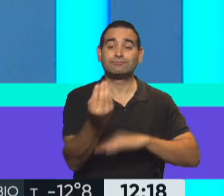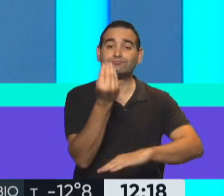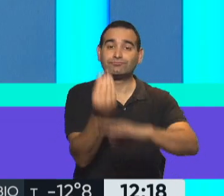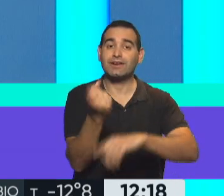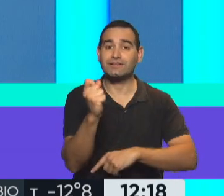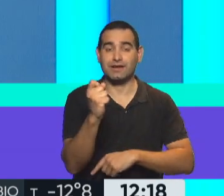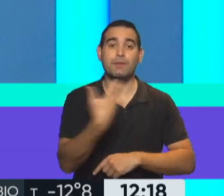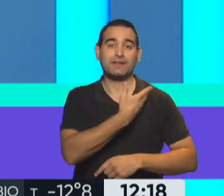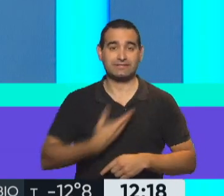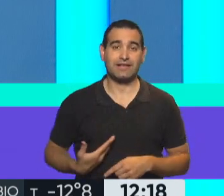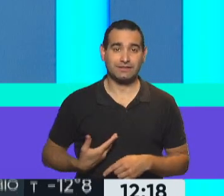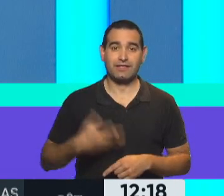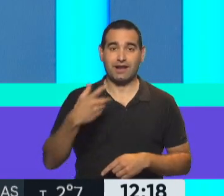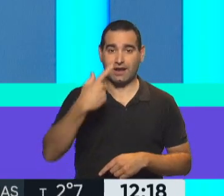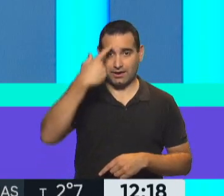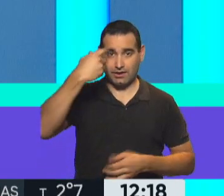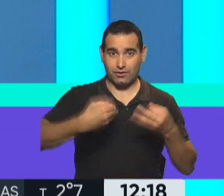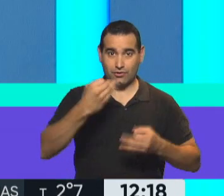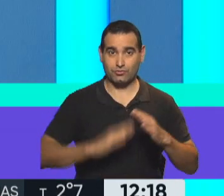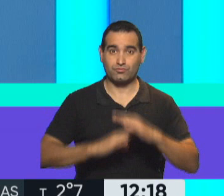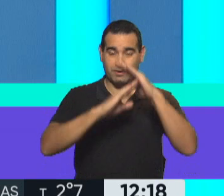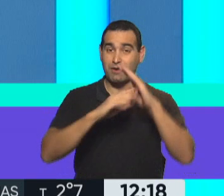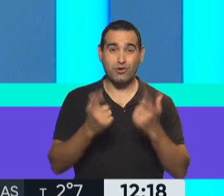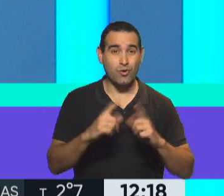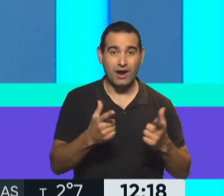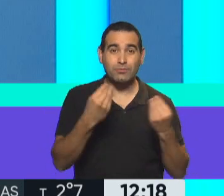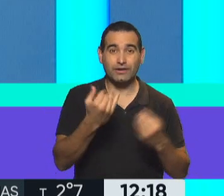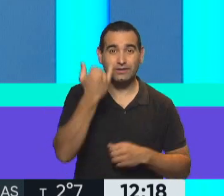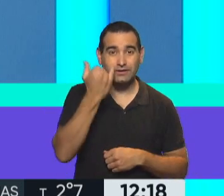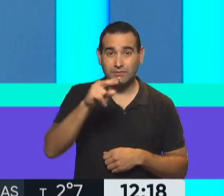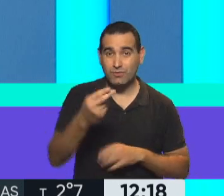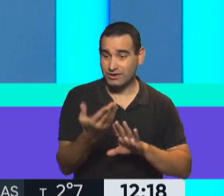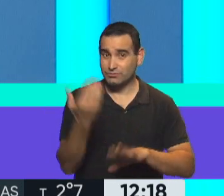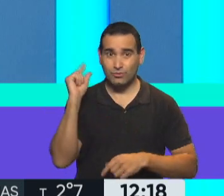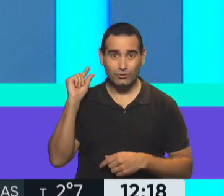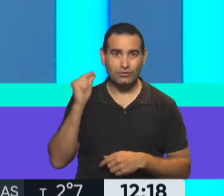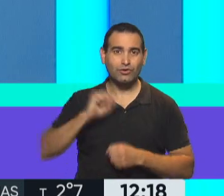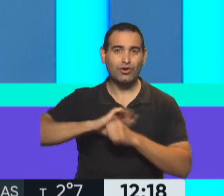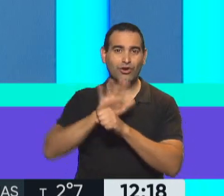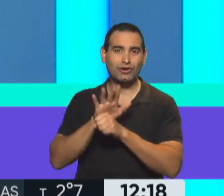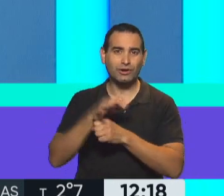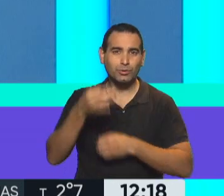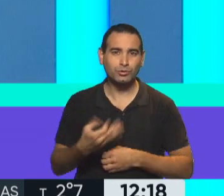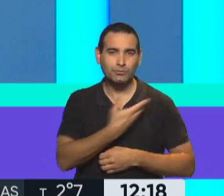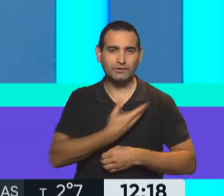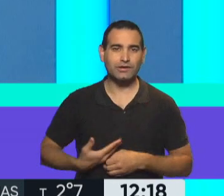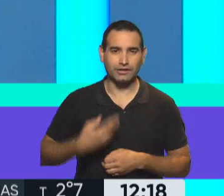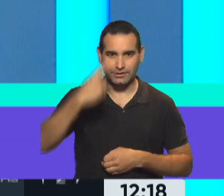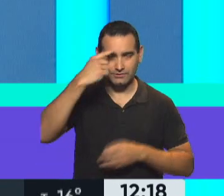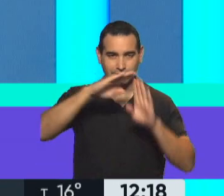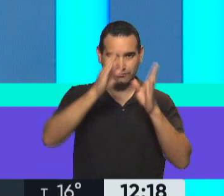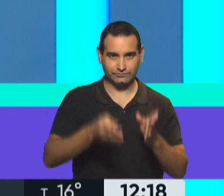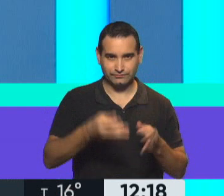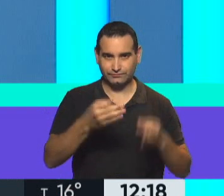el presidente la corte suprema no hay presidente de la corte suprema apoyo murió hace pocas semanas de kobe del presidente de la corte superma sí que es un vacío